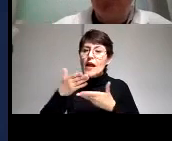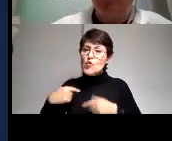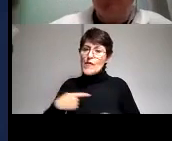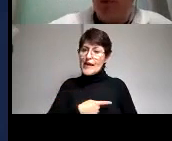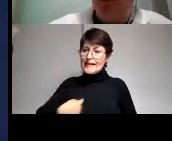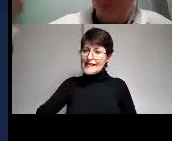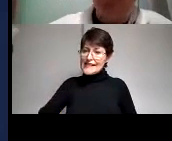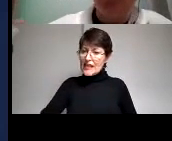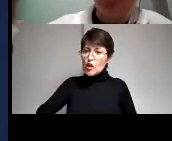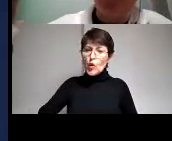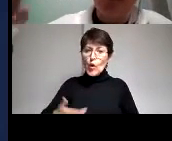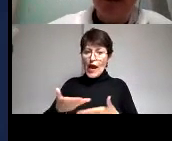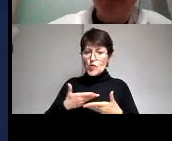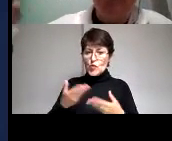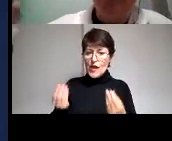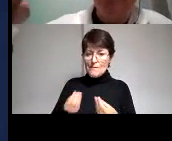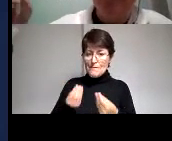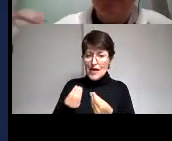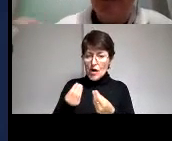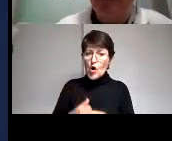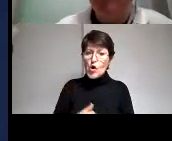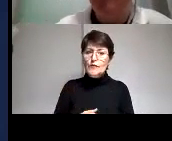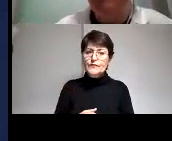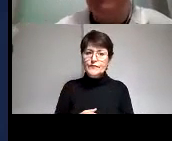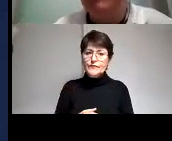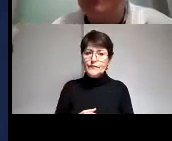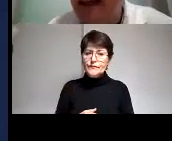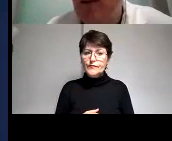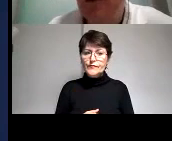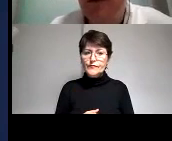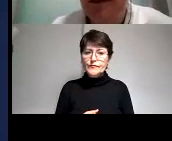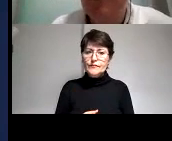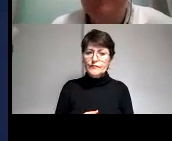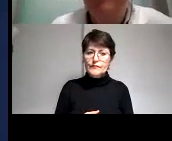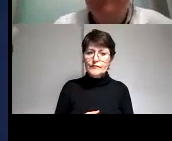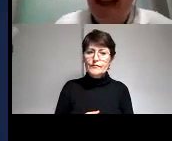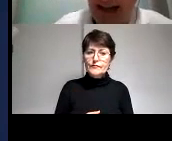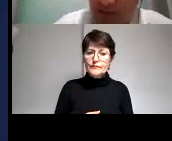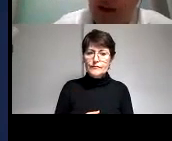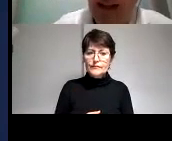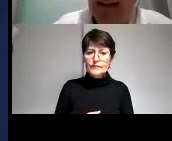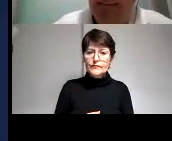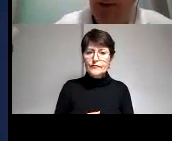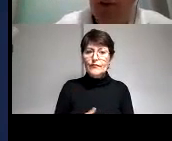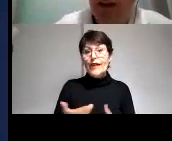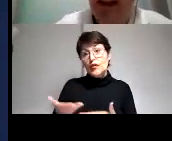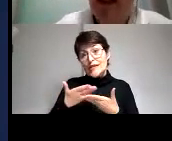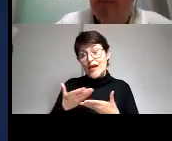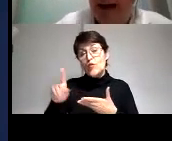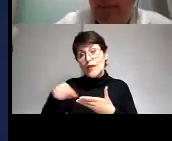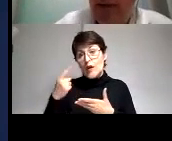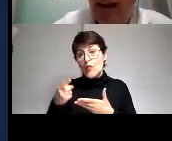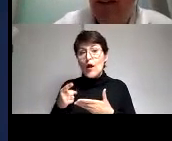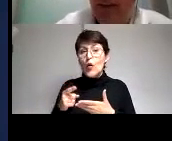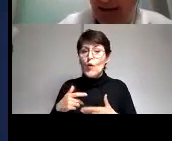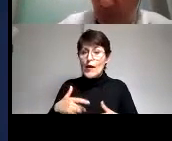tú aportas probióticos, si aportas bacterias, estás entrenando, en cierta manera, a la inmunidad de la persona